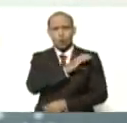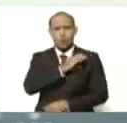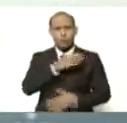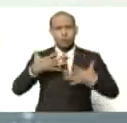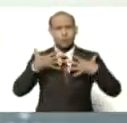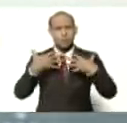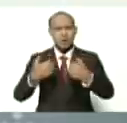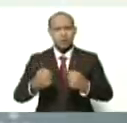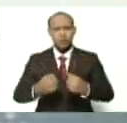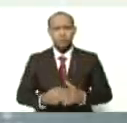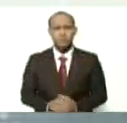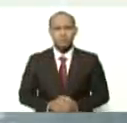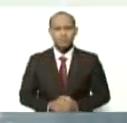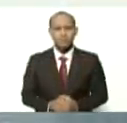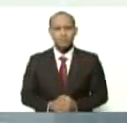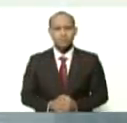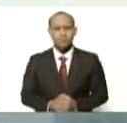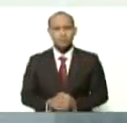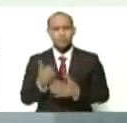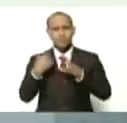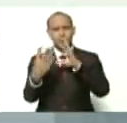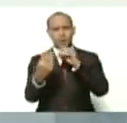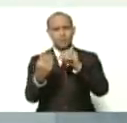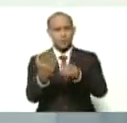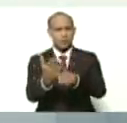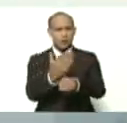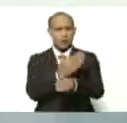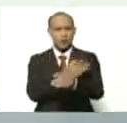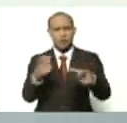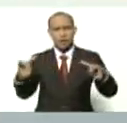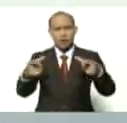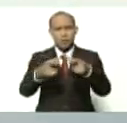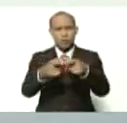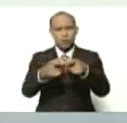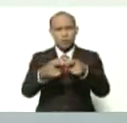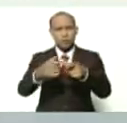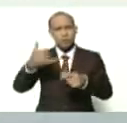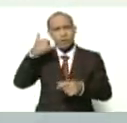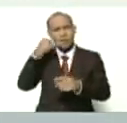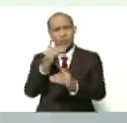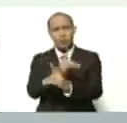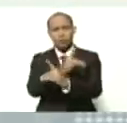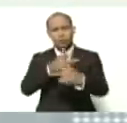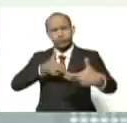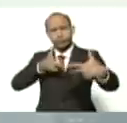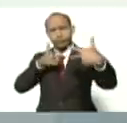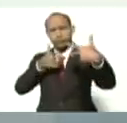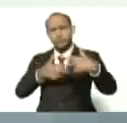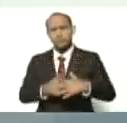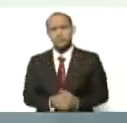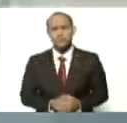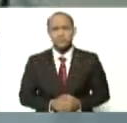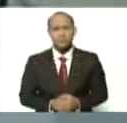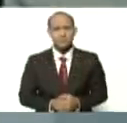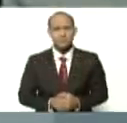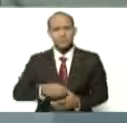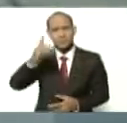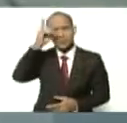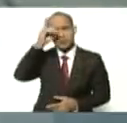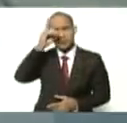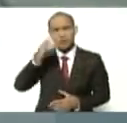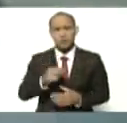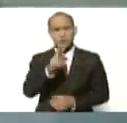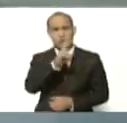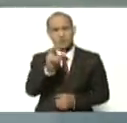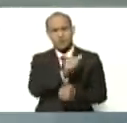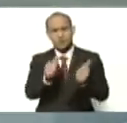salud estábamos conversando ahorita reunidos por videoconferencia doctora elsy rodríguez